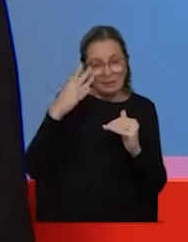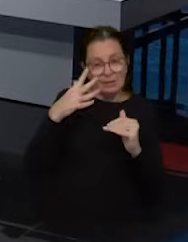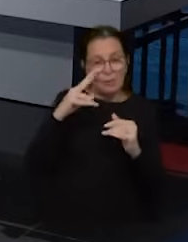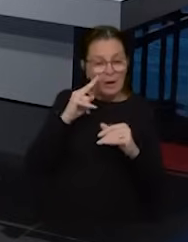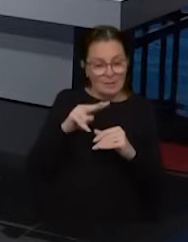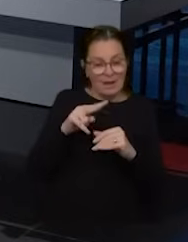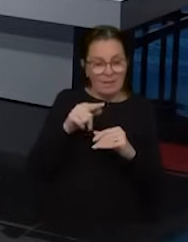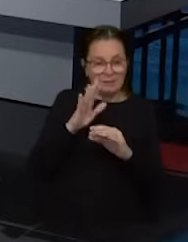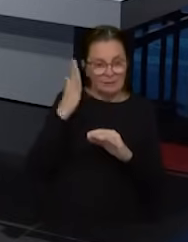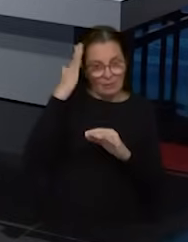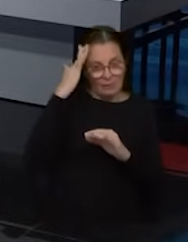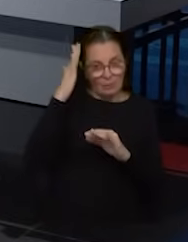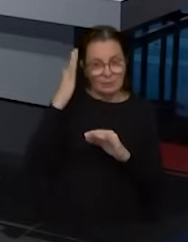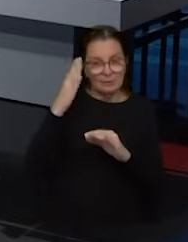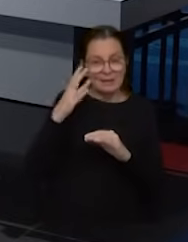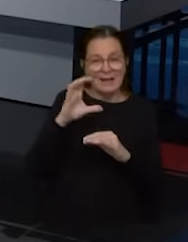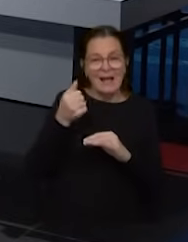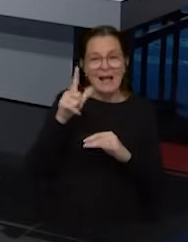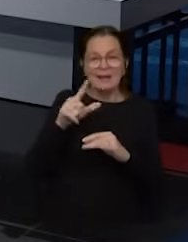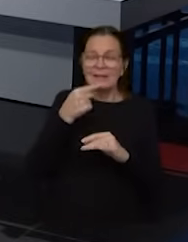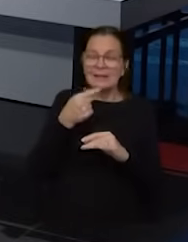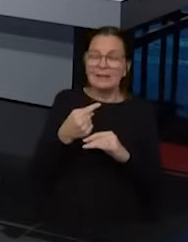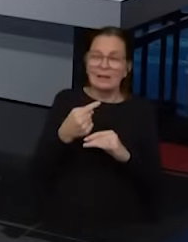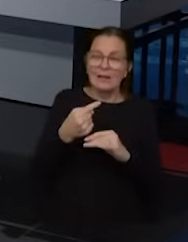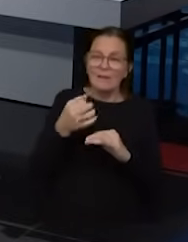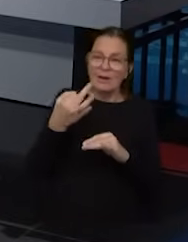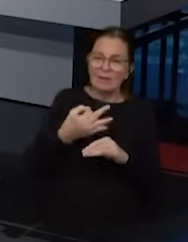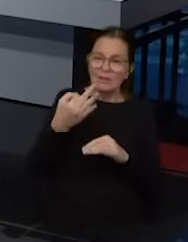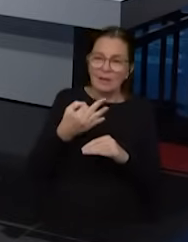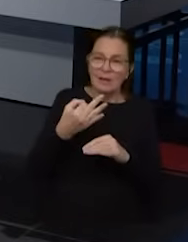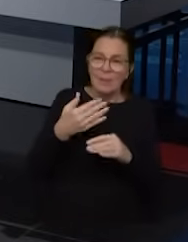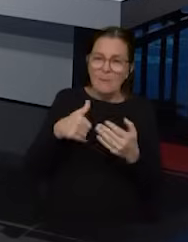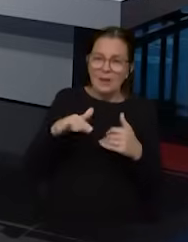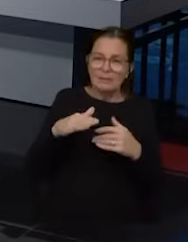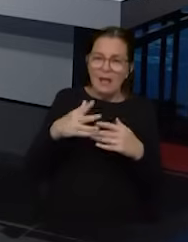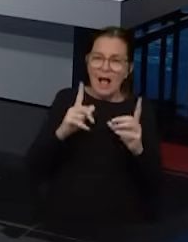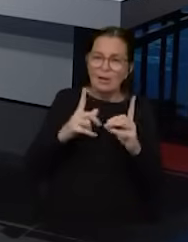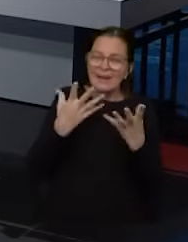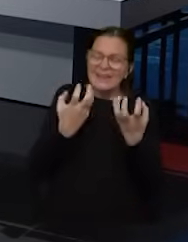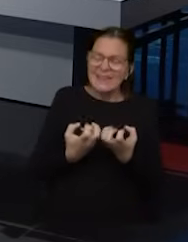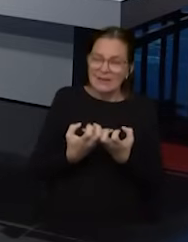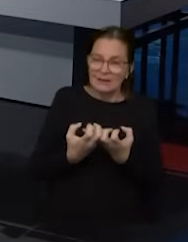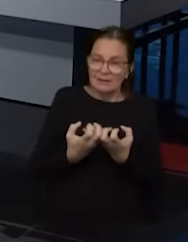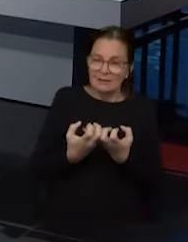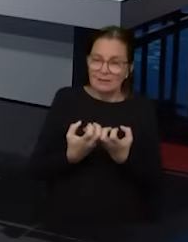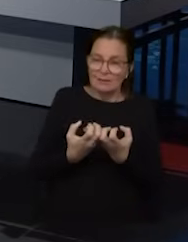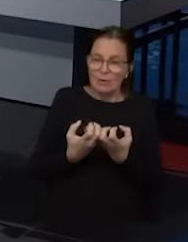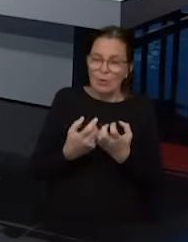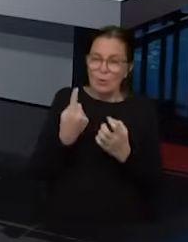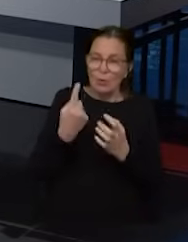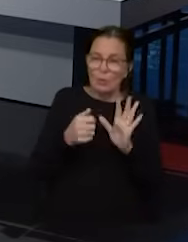la mirada eh el propio Sebastián cal decía en realidad es Es más una expresión de deseo que un un